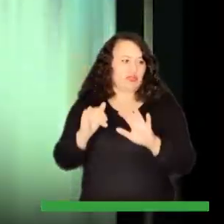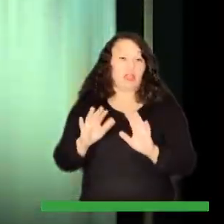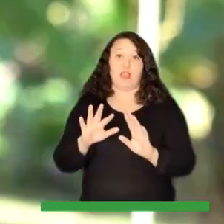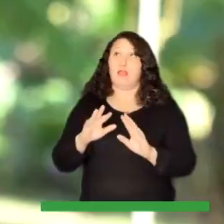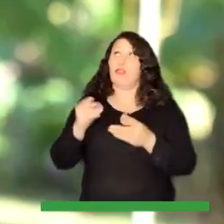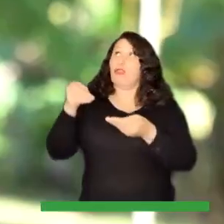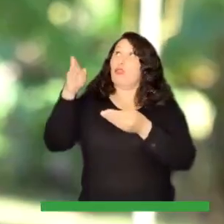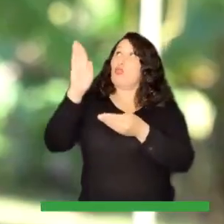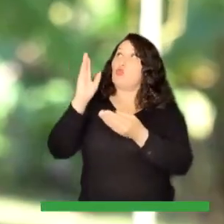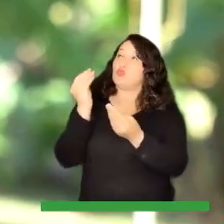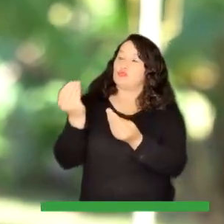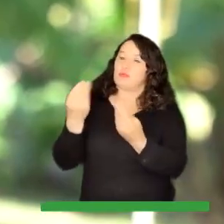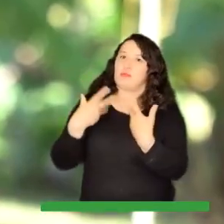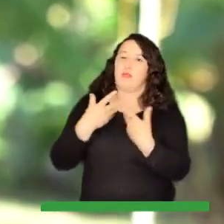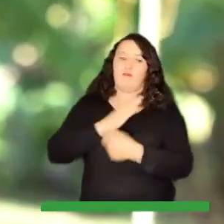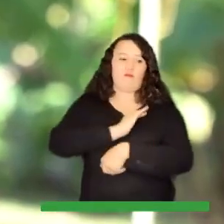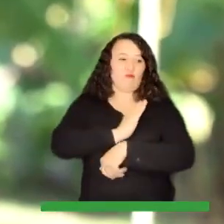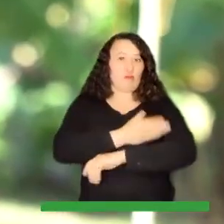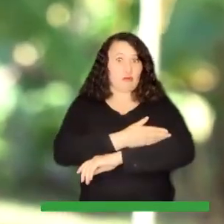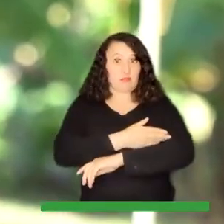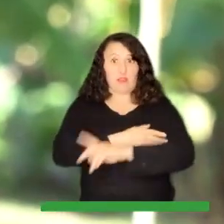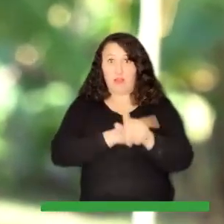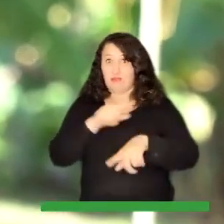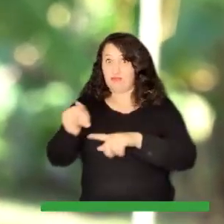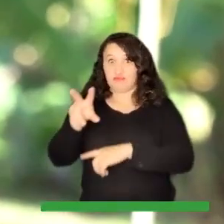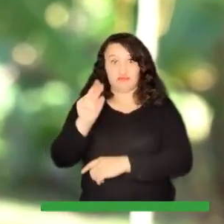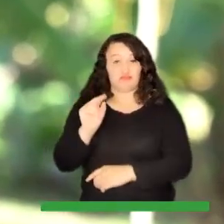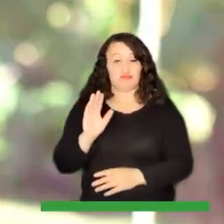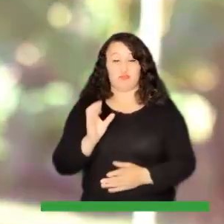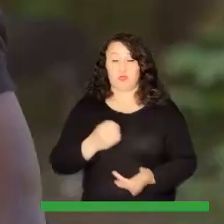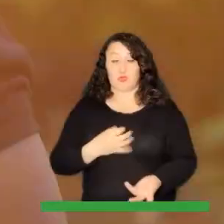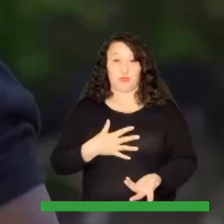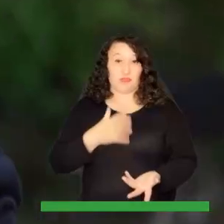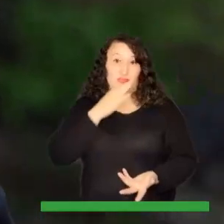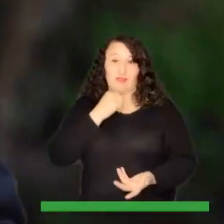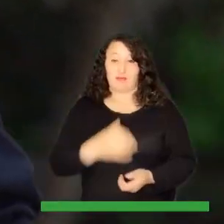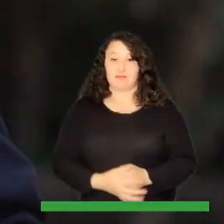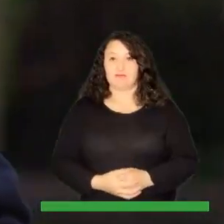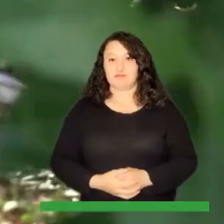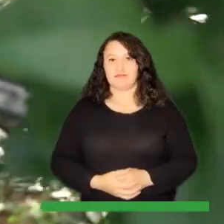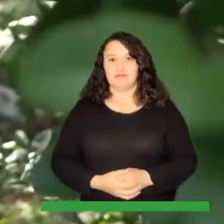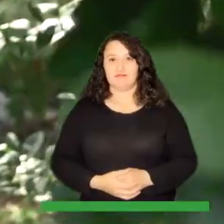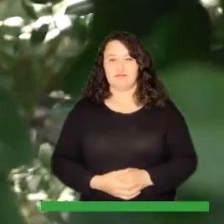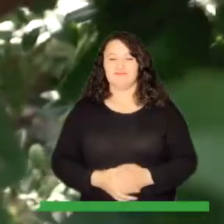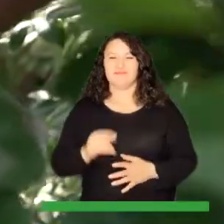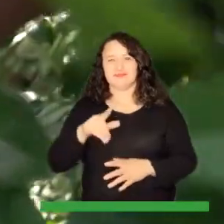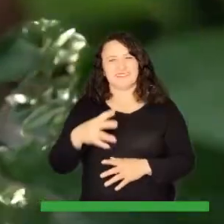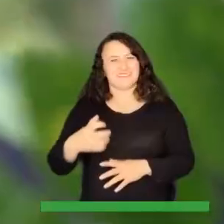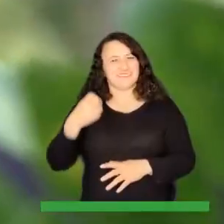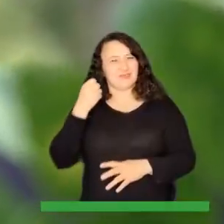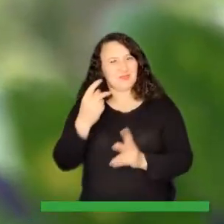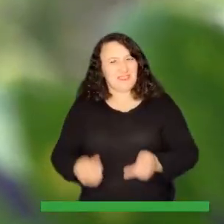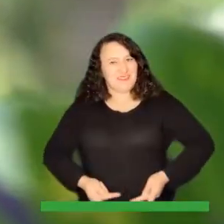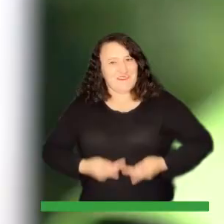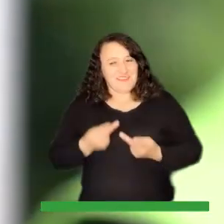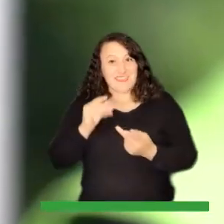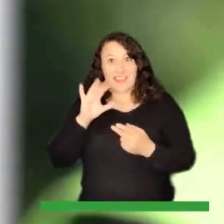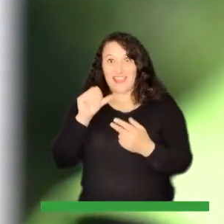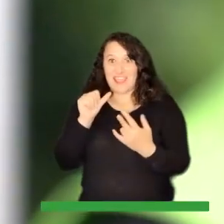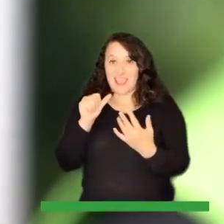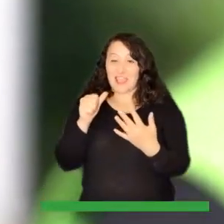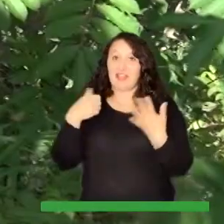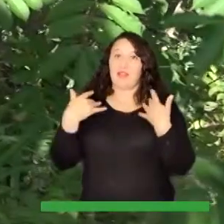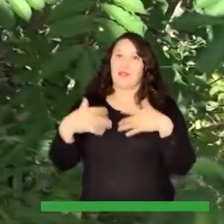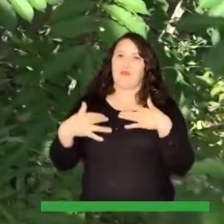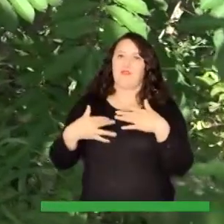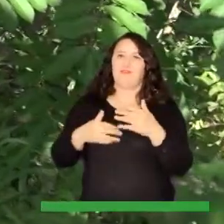la fortaleza de hacerlo, porque muchos no tienen esa oportunidad. Y en buena parte de esta historia de vida, el ICA, con